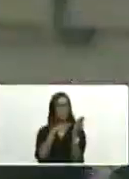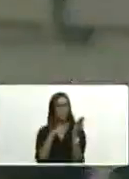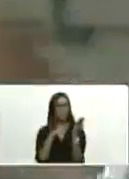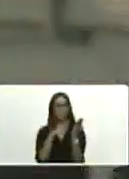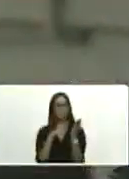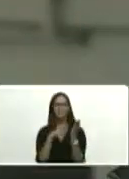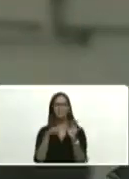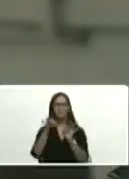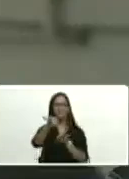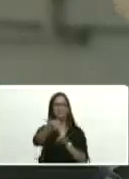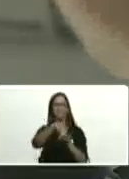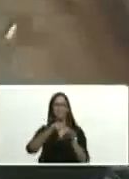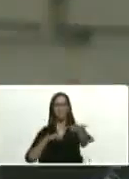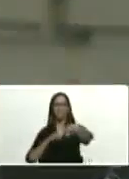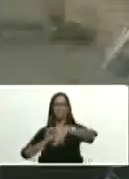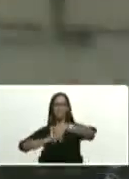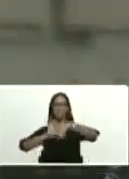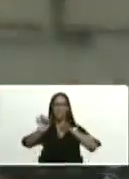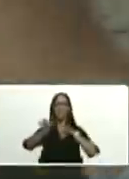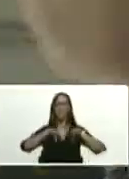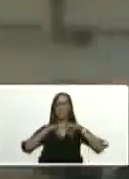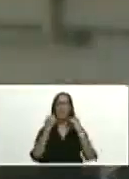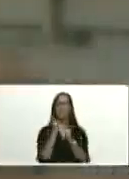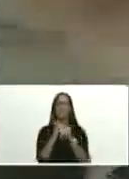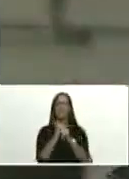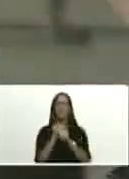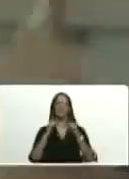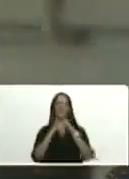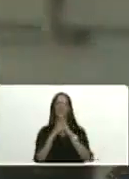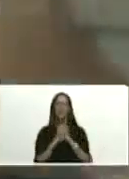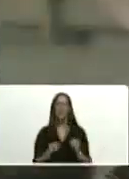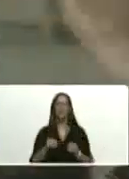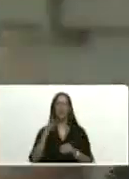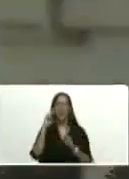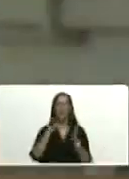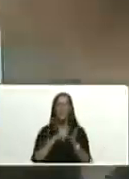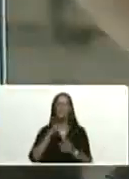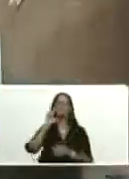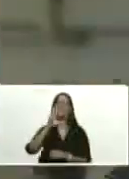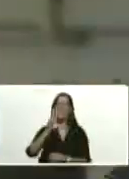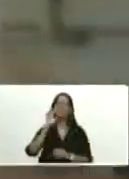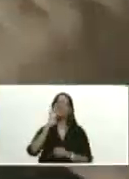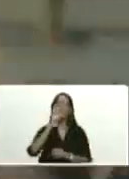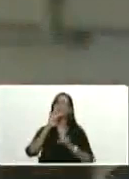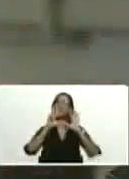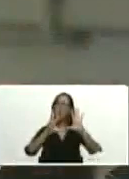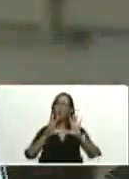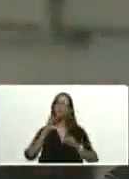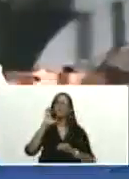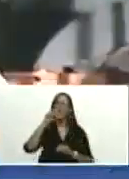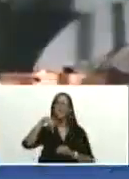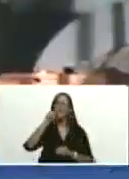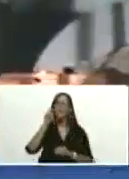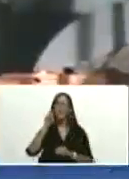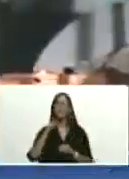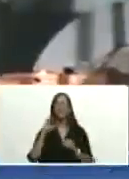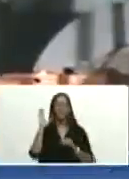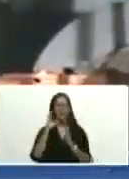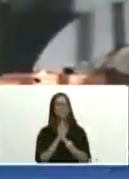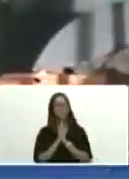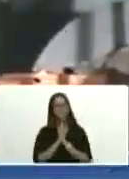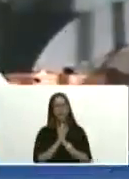creadora de la clase Obrera en todos los dos mil trescientos cuarenta y ocho cpt del país se